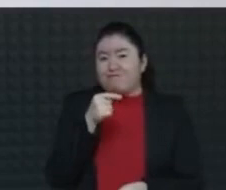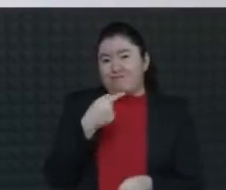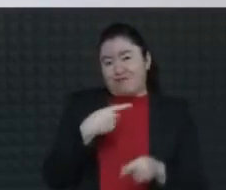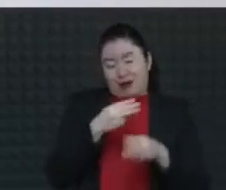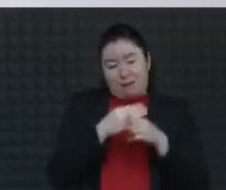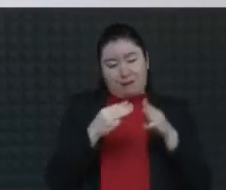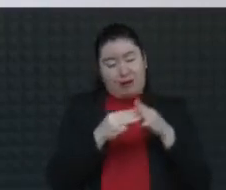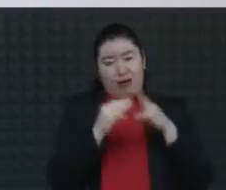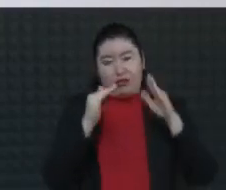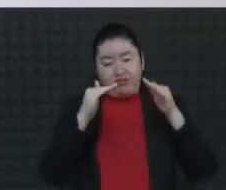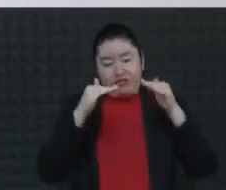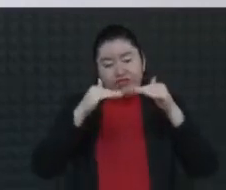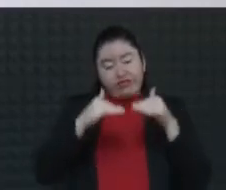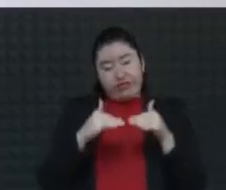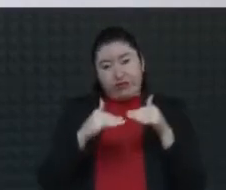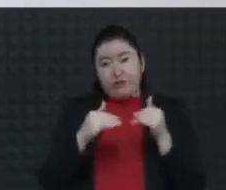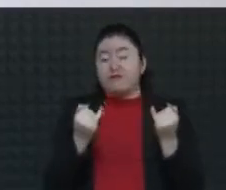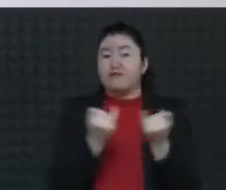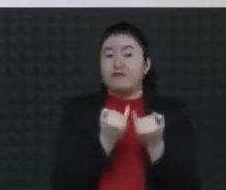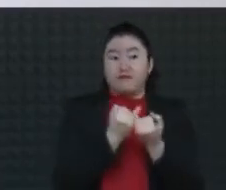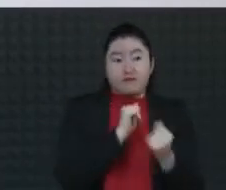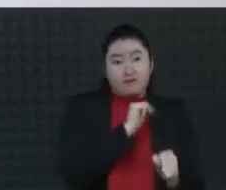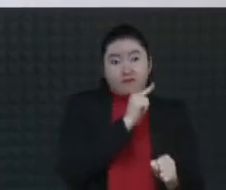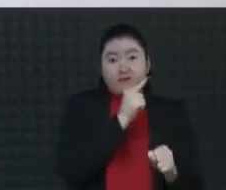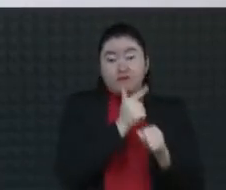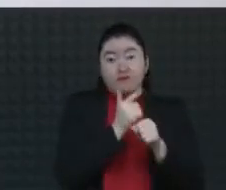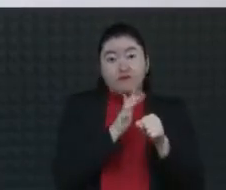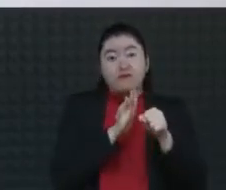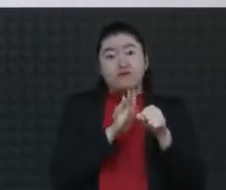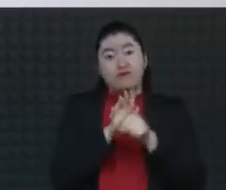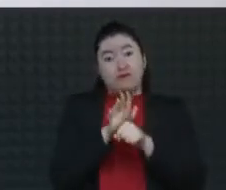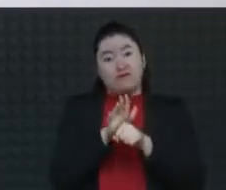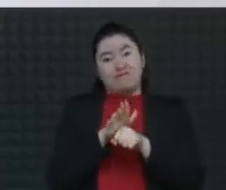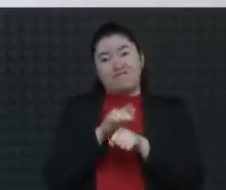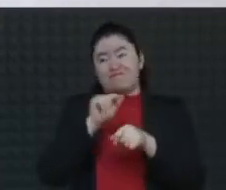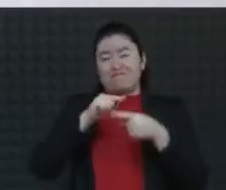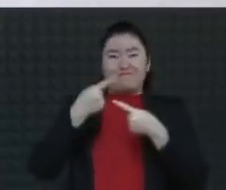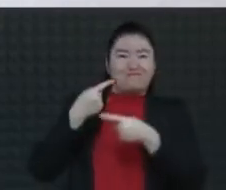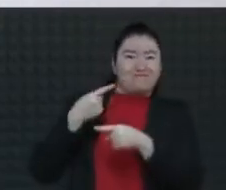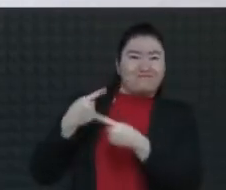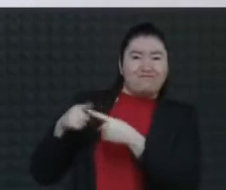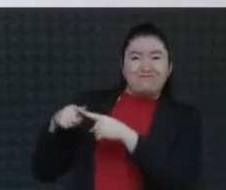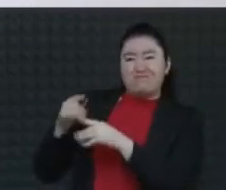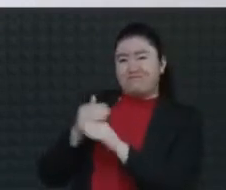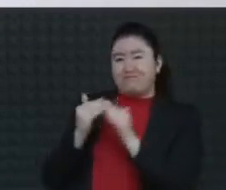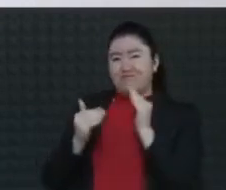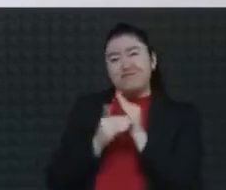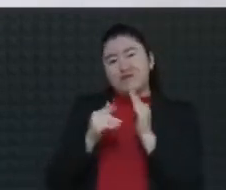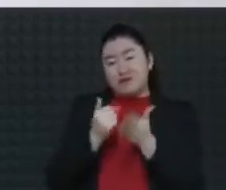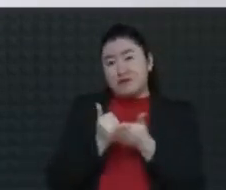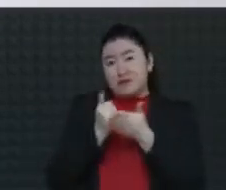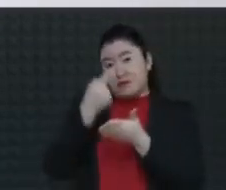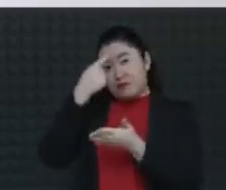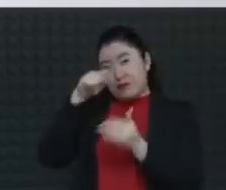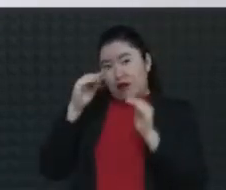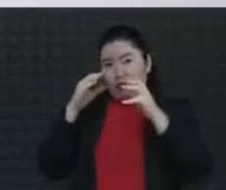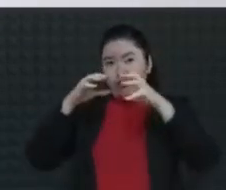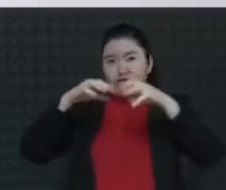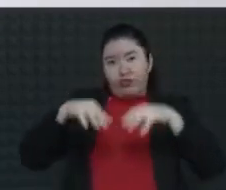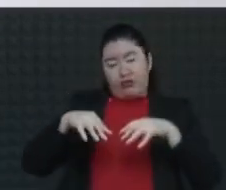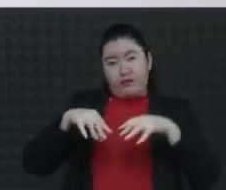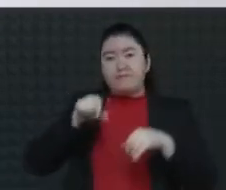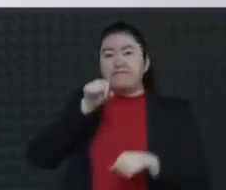el colapso y la identificación de los factores contribuyentes, y cuyo resumen ejecutivo